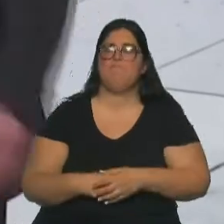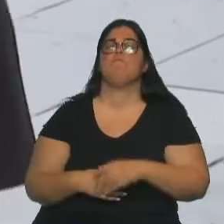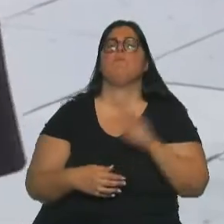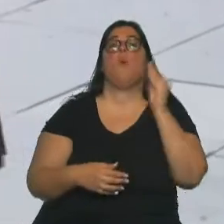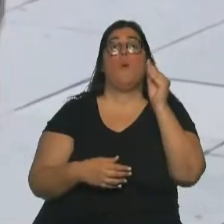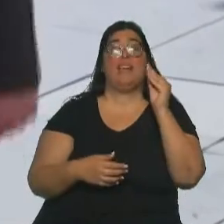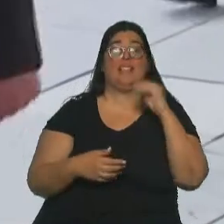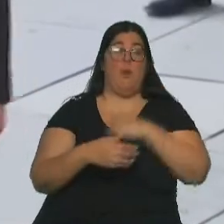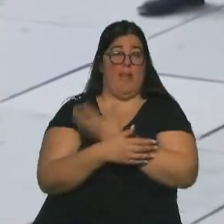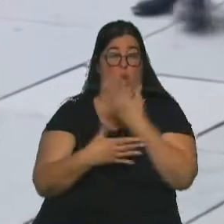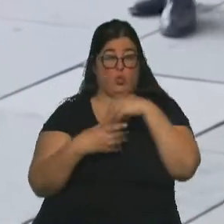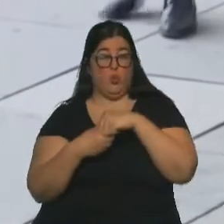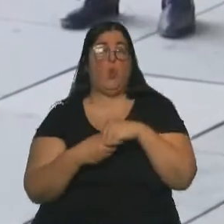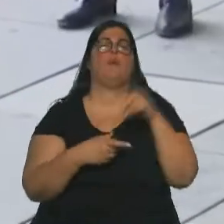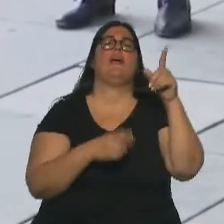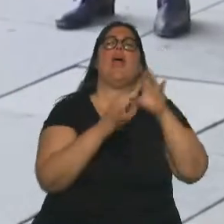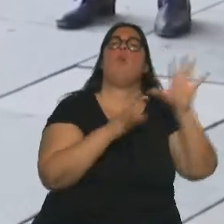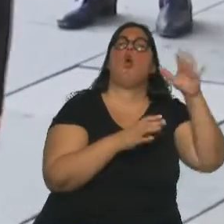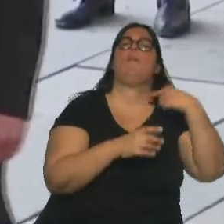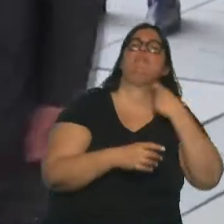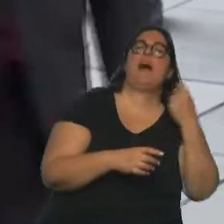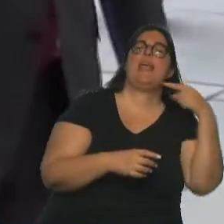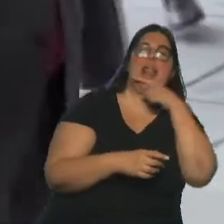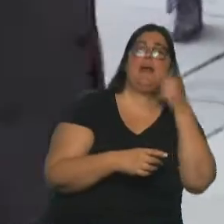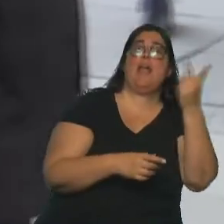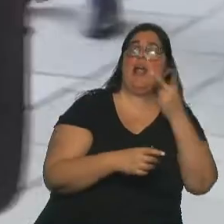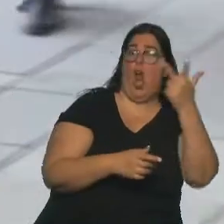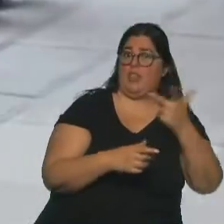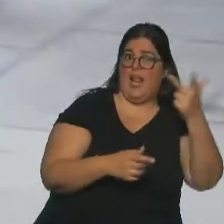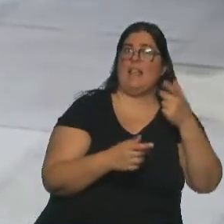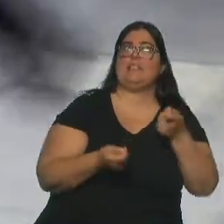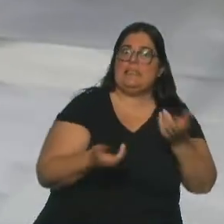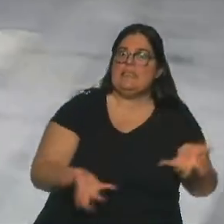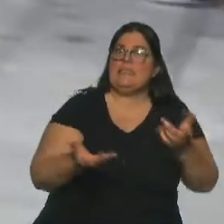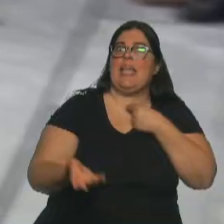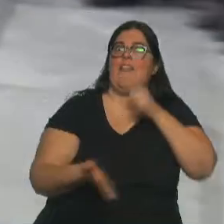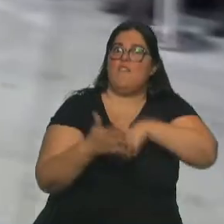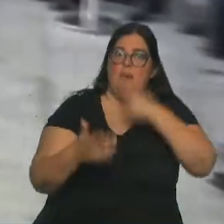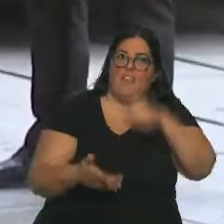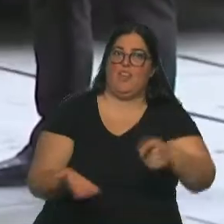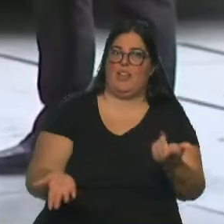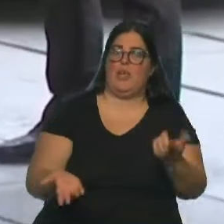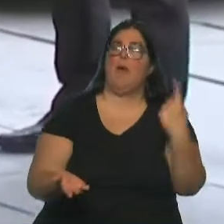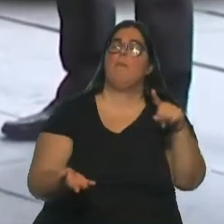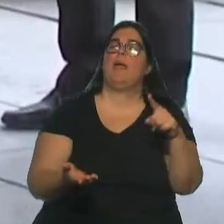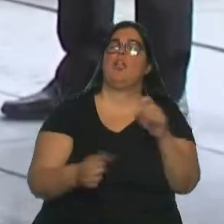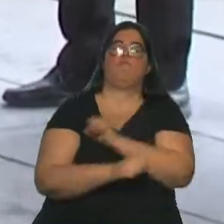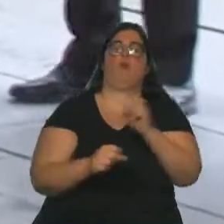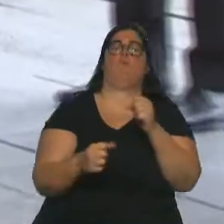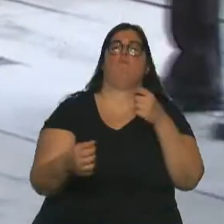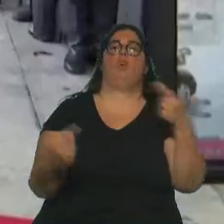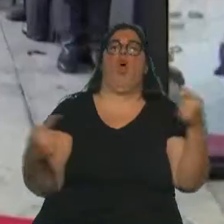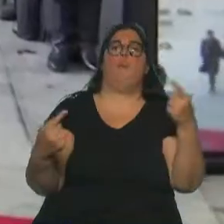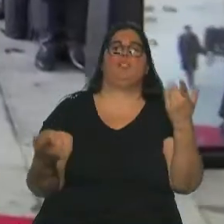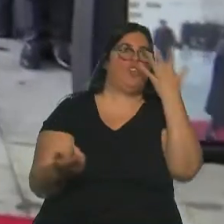Mercosur, y España y Alemania del lado europeo, impulsaron con energía la firma definitiva. Pero se toparon con la oposición frontal de